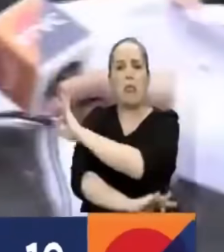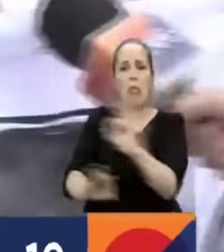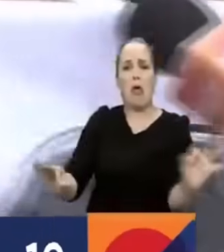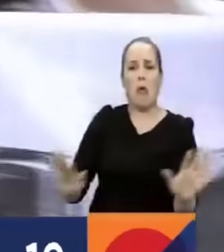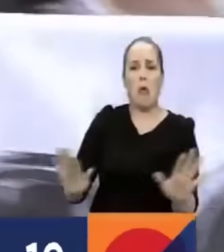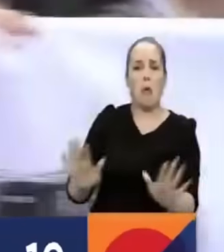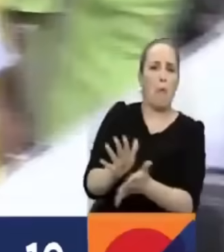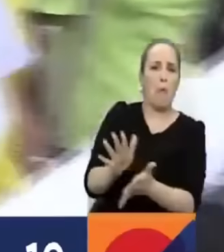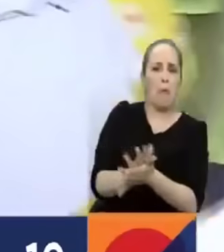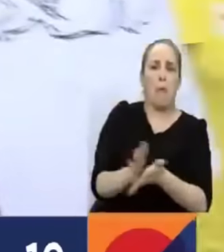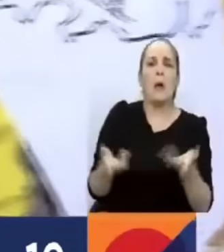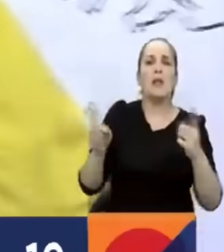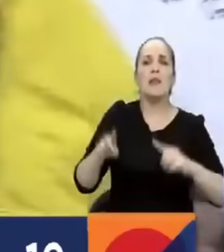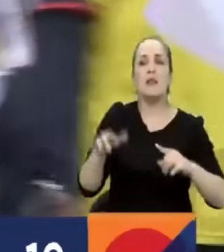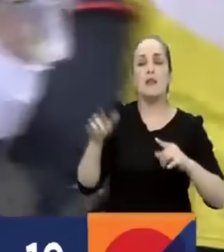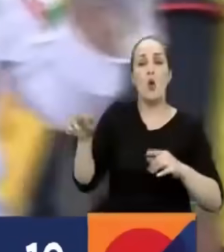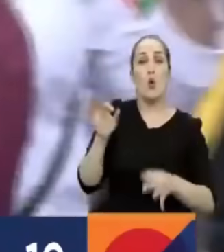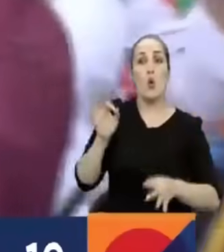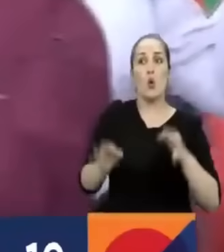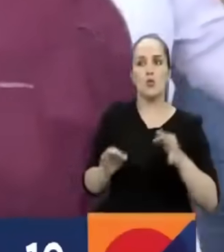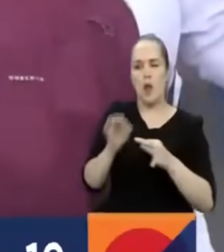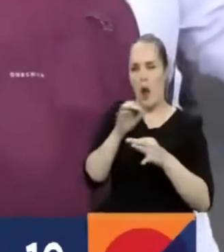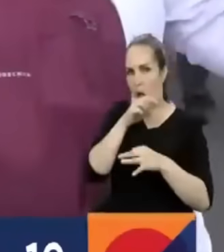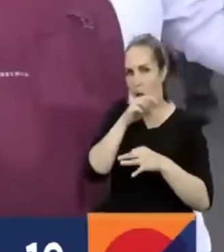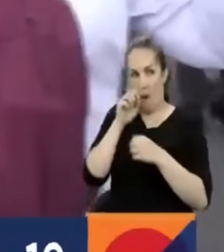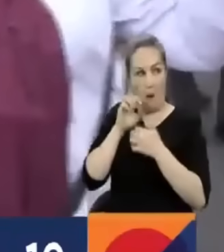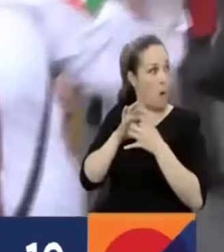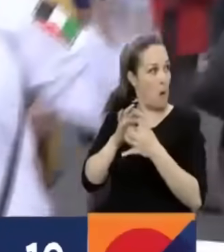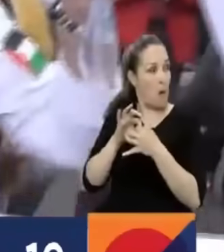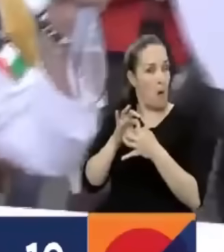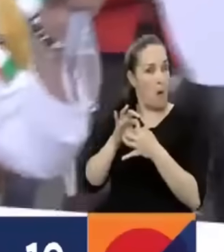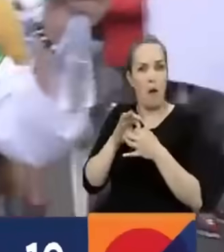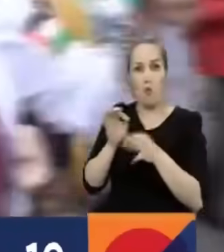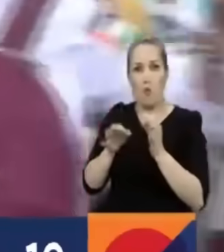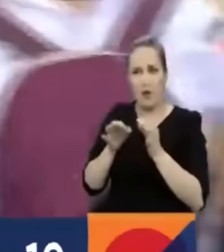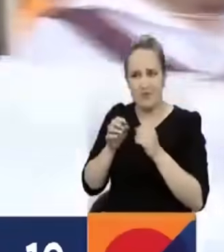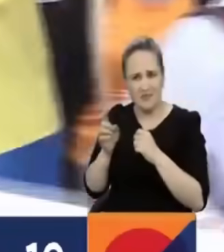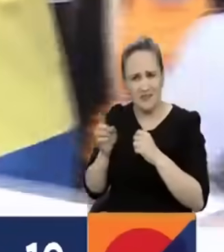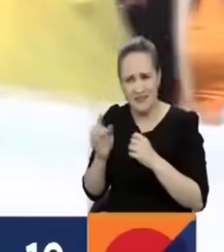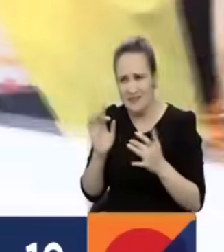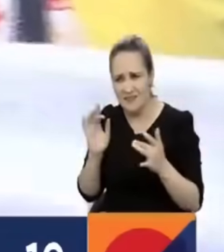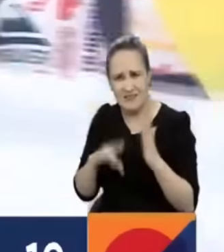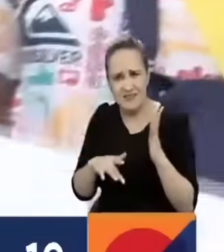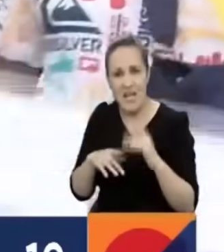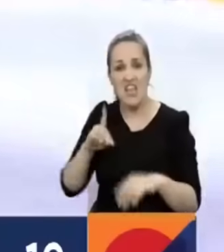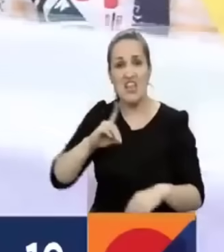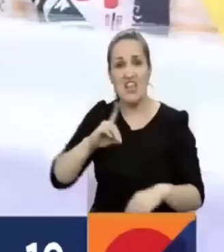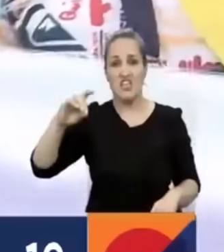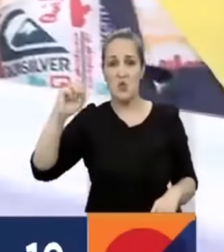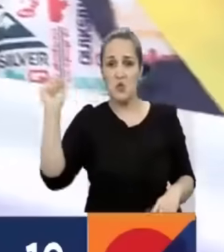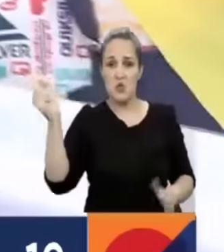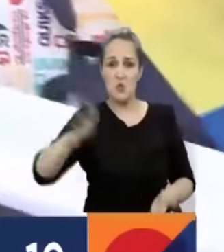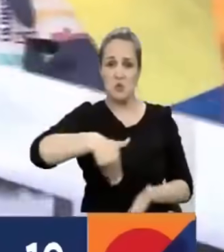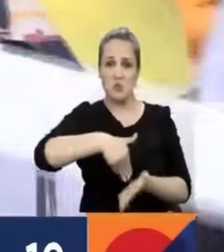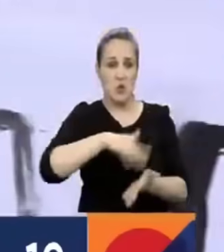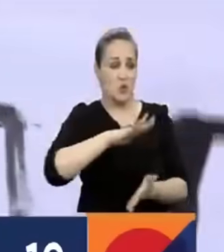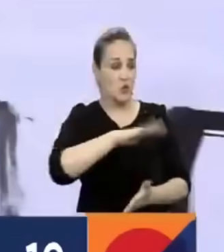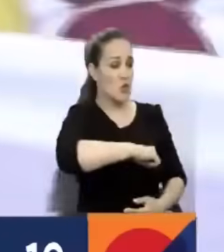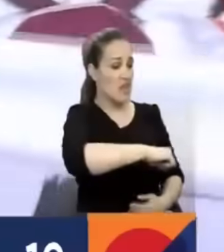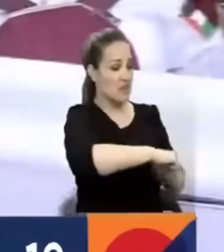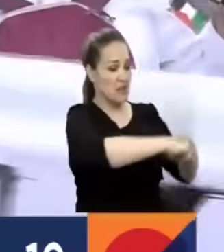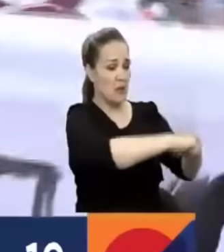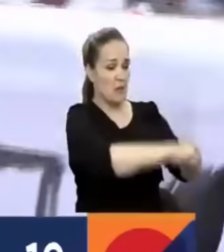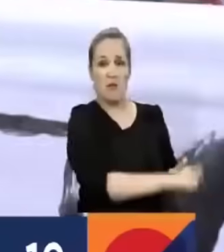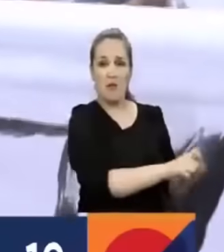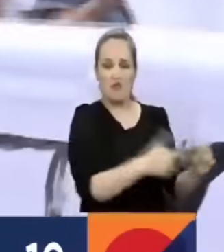la justicia amarrada al narcotráfico, al poder de la ultraderecha que no quieren que el pueblo tenga sus derechos. Por eso